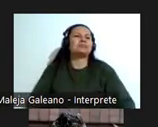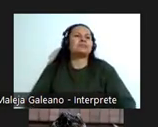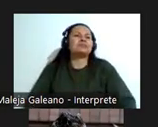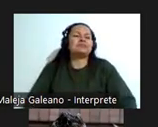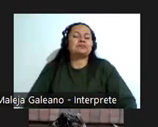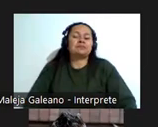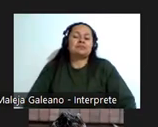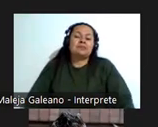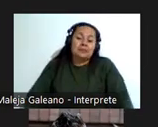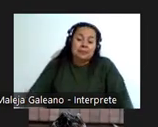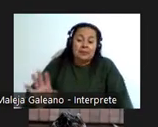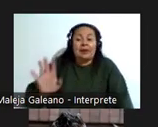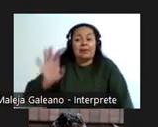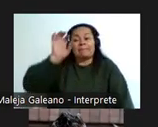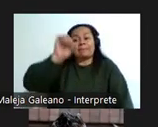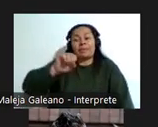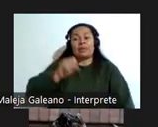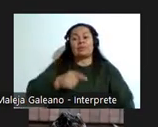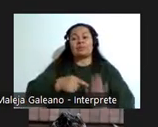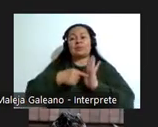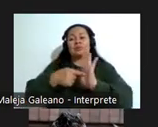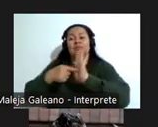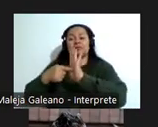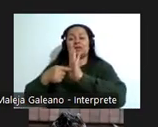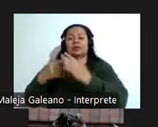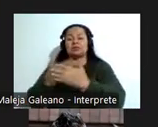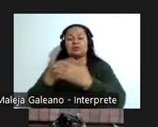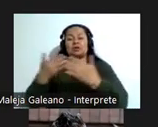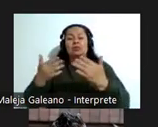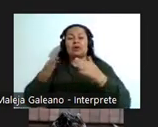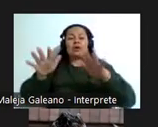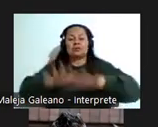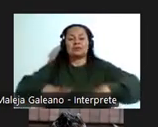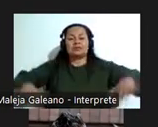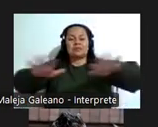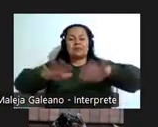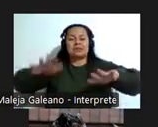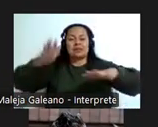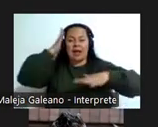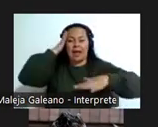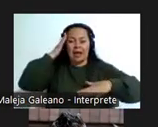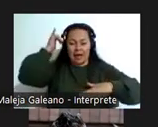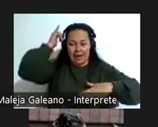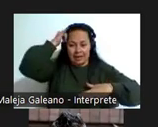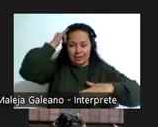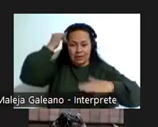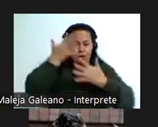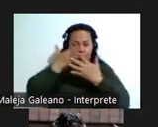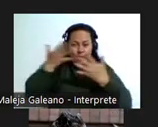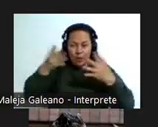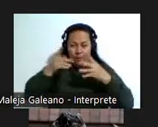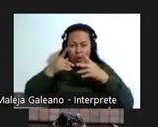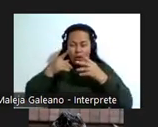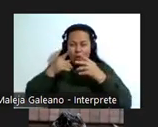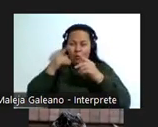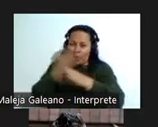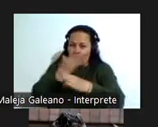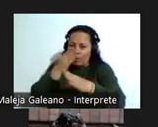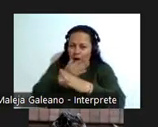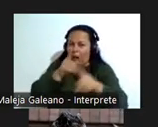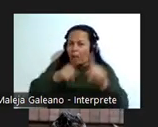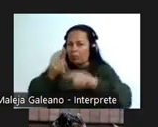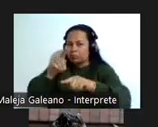A partir de poder revelarnos en estos espacios académicos los múltiples nudos problemáticos que